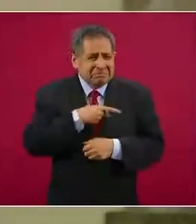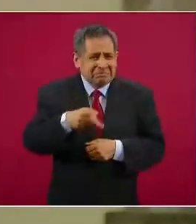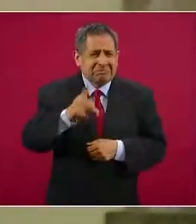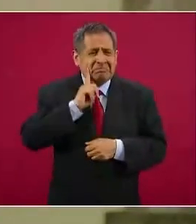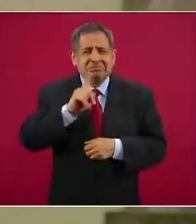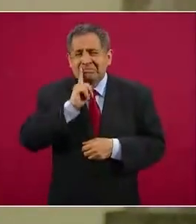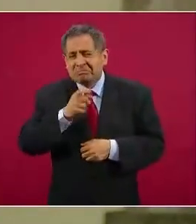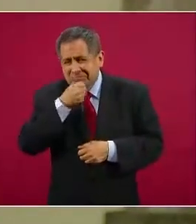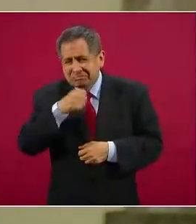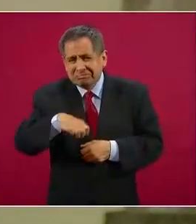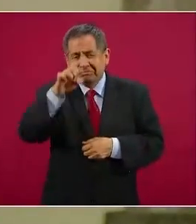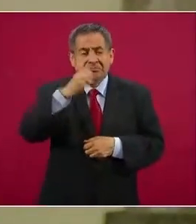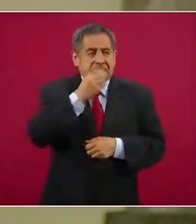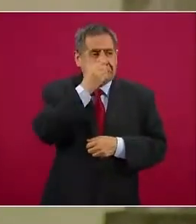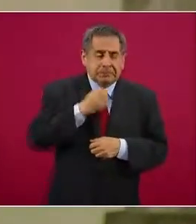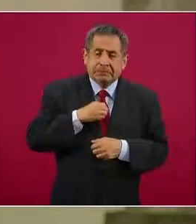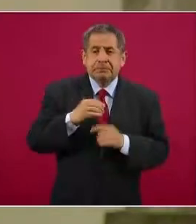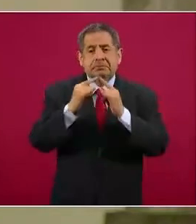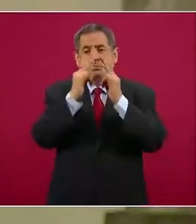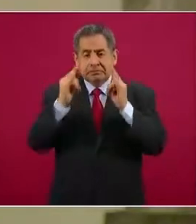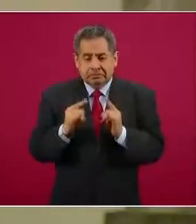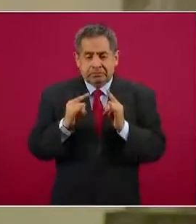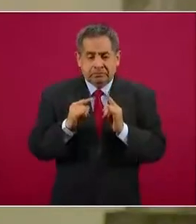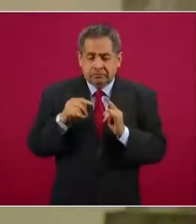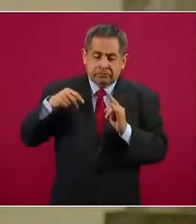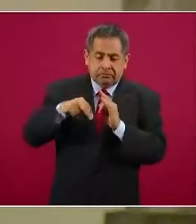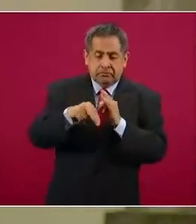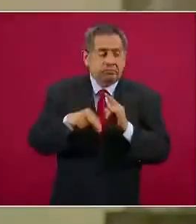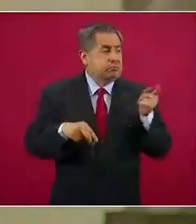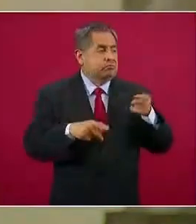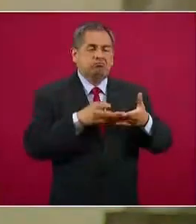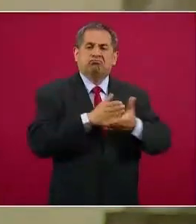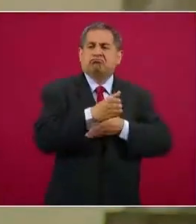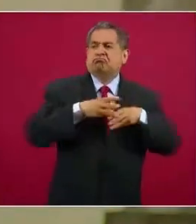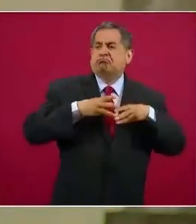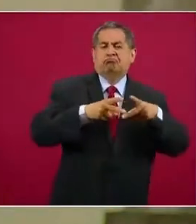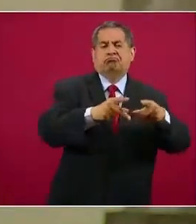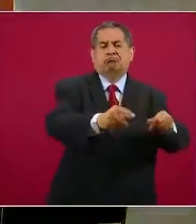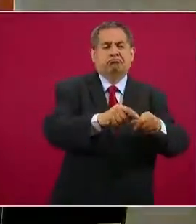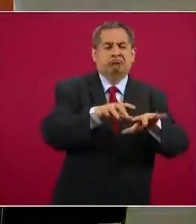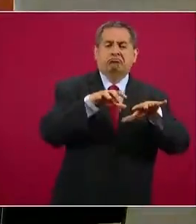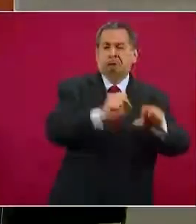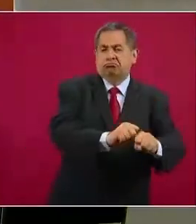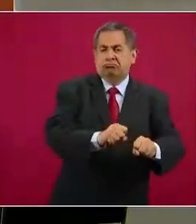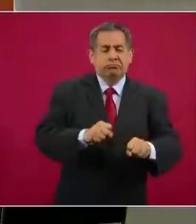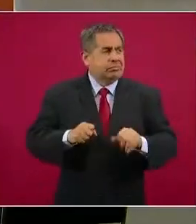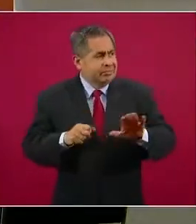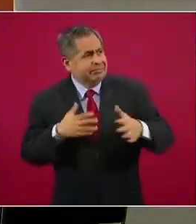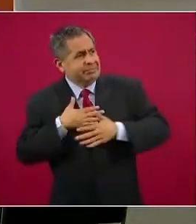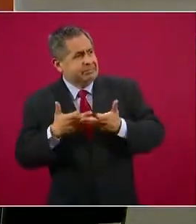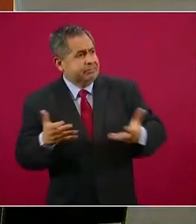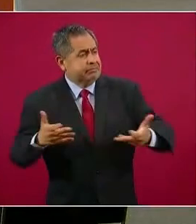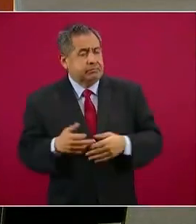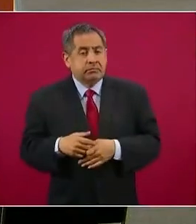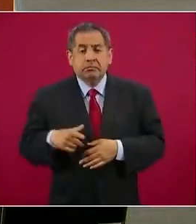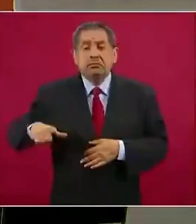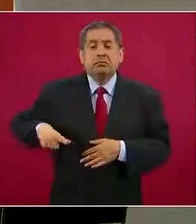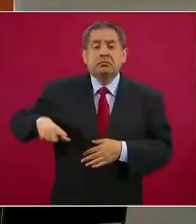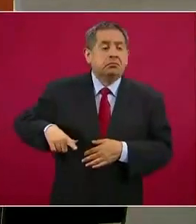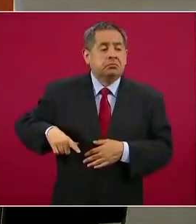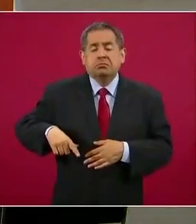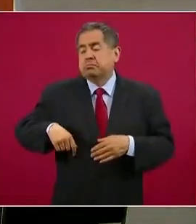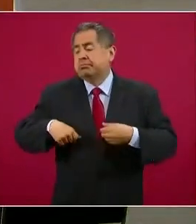ancianas, acamparon en las tierras para que no sembrara la gente rica, los caciques que estaban ahí. ¿Qué pasó con el gobierno estatal? ¿Por qué